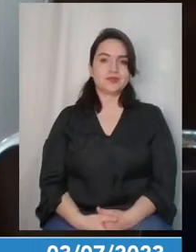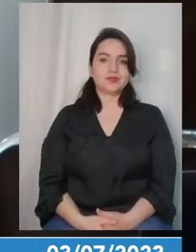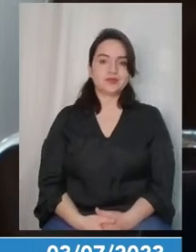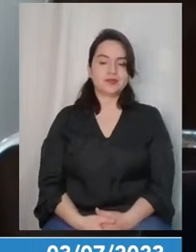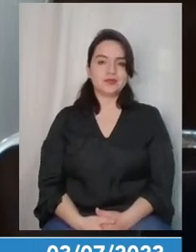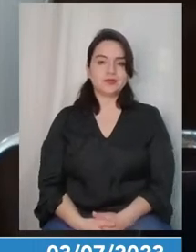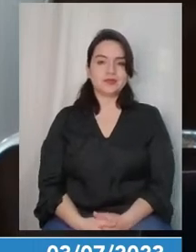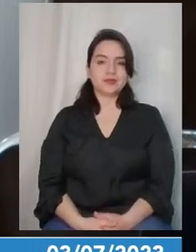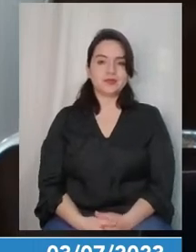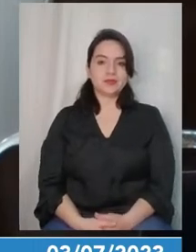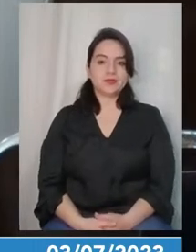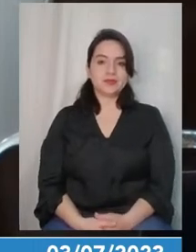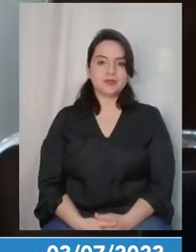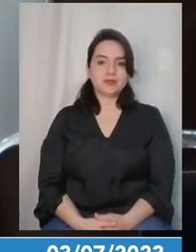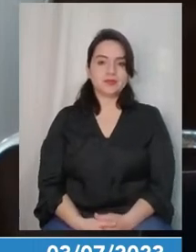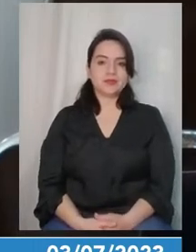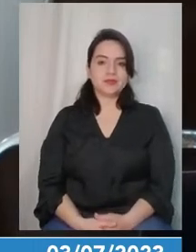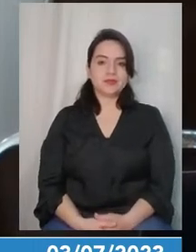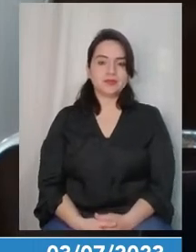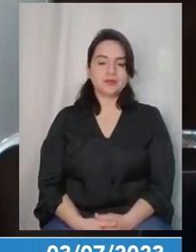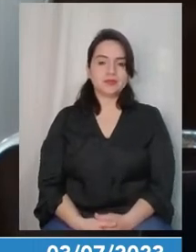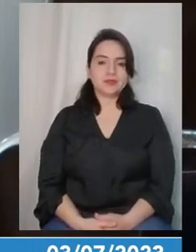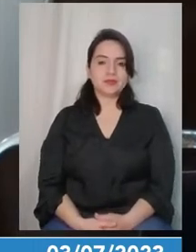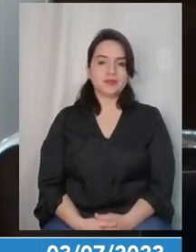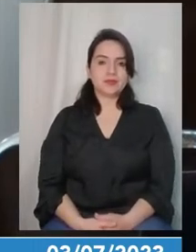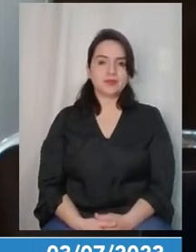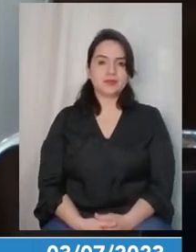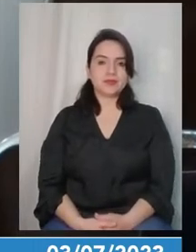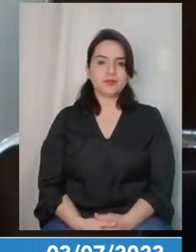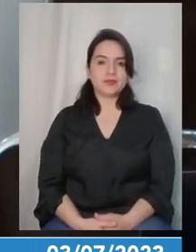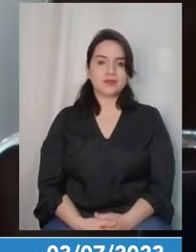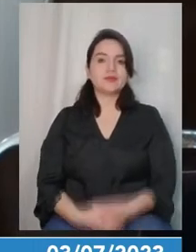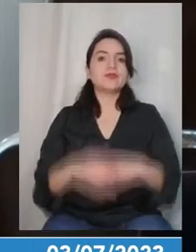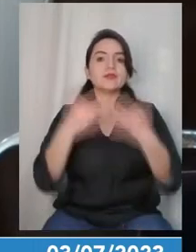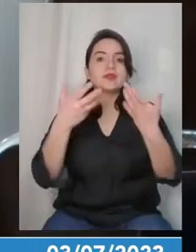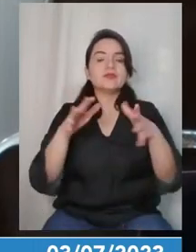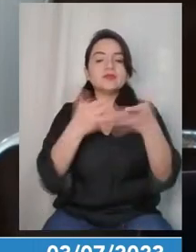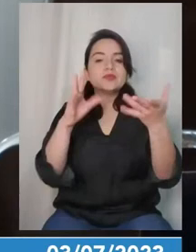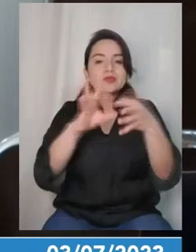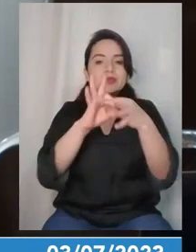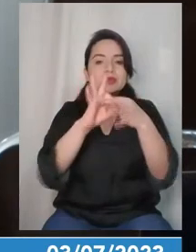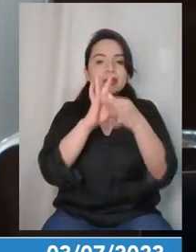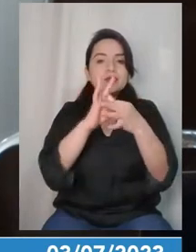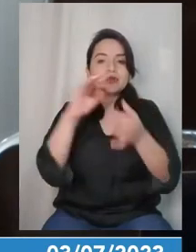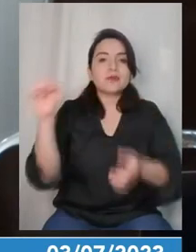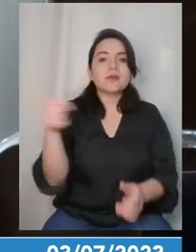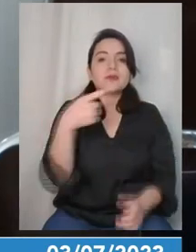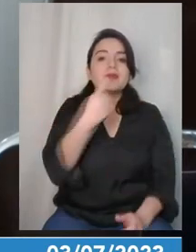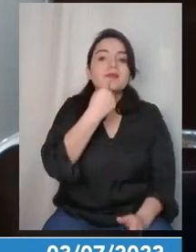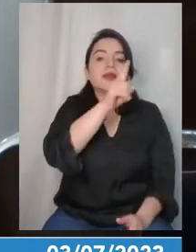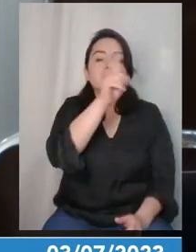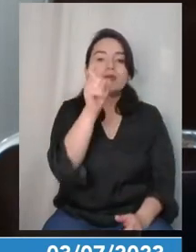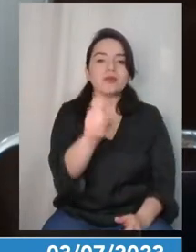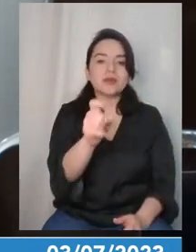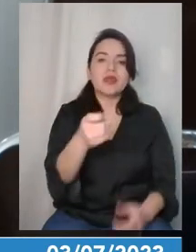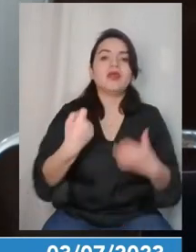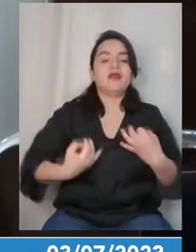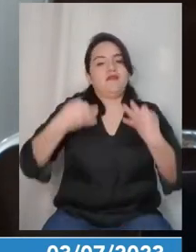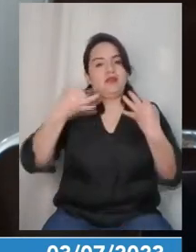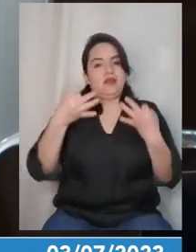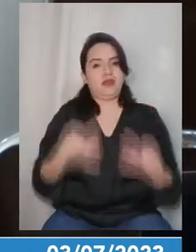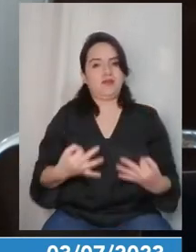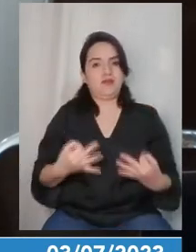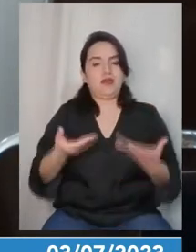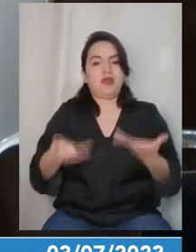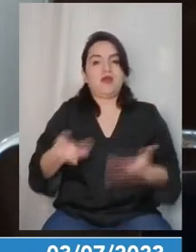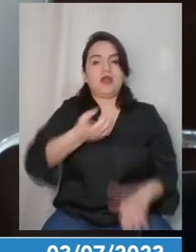Ya. Muchas gracias. Respecto de la primera pregunta, efectivamente, hoy día nuestro Código Civil